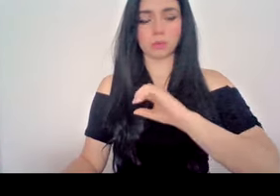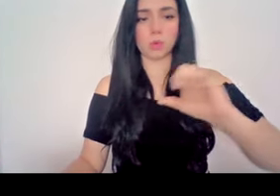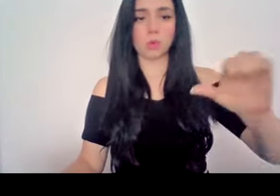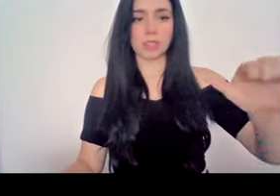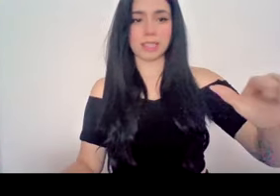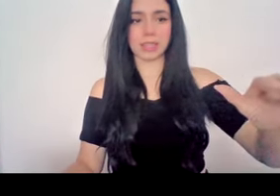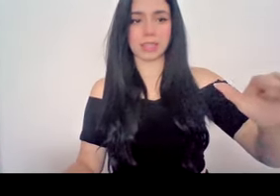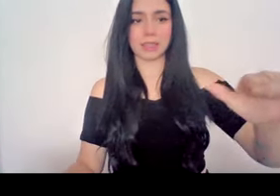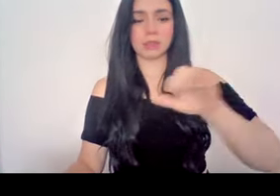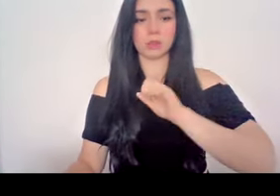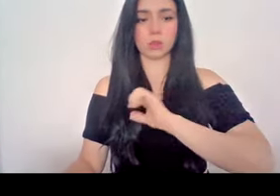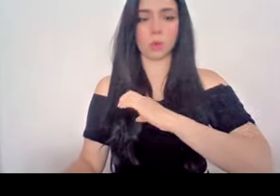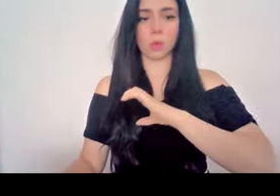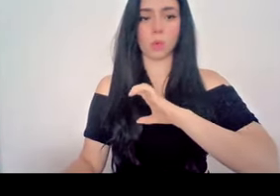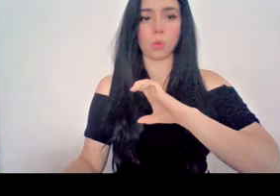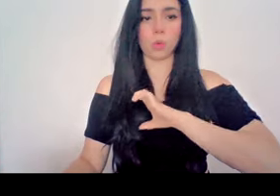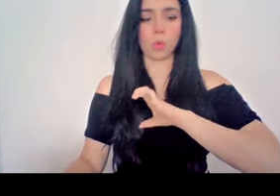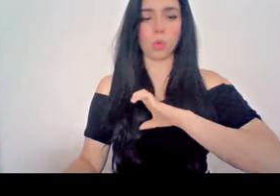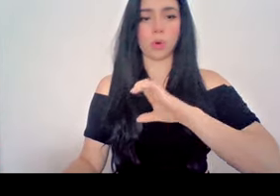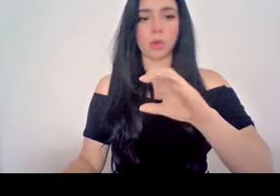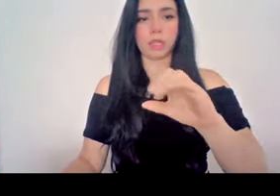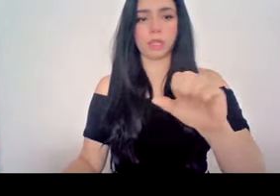Cuñado, cuñada,